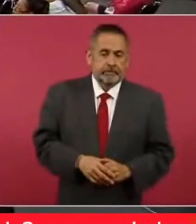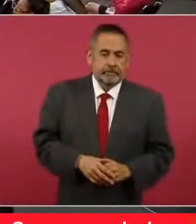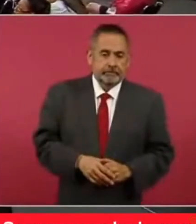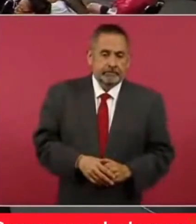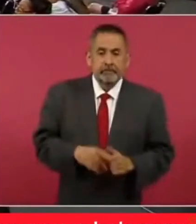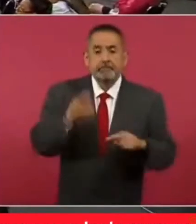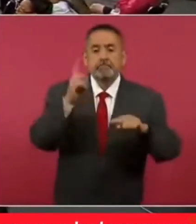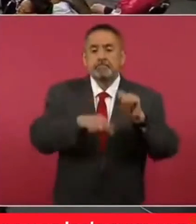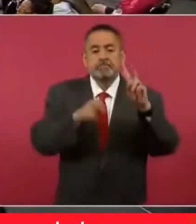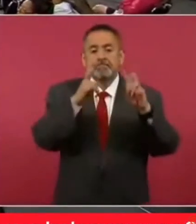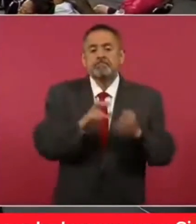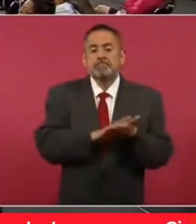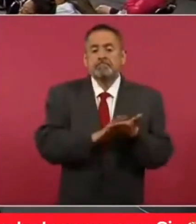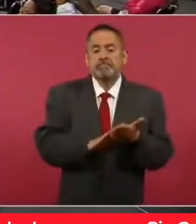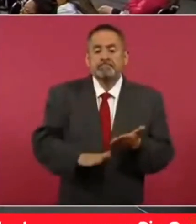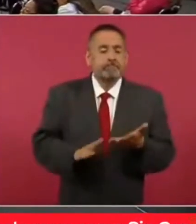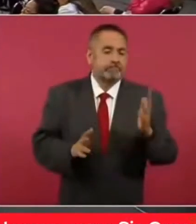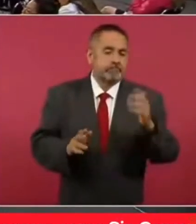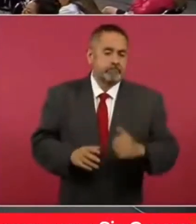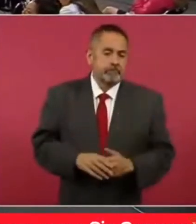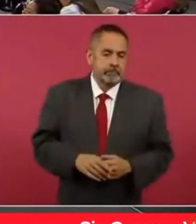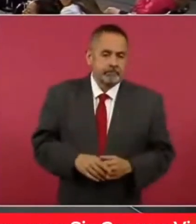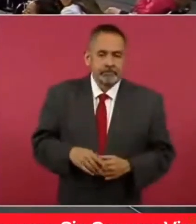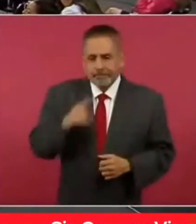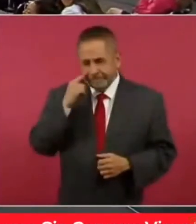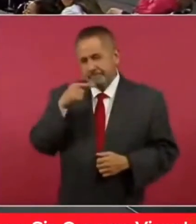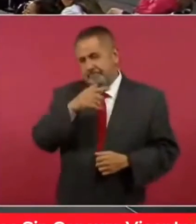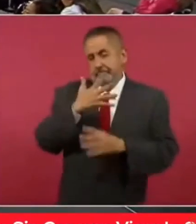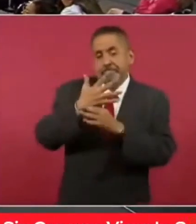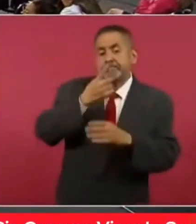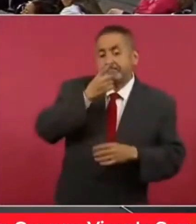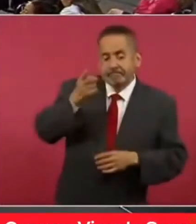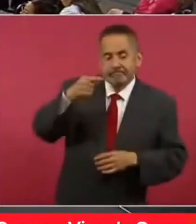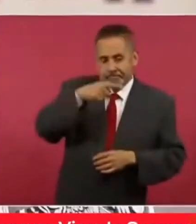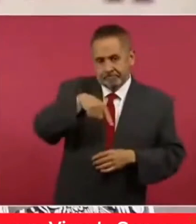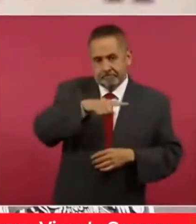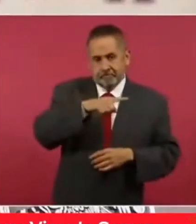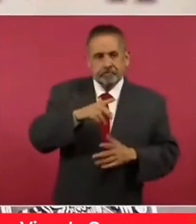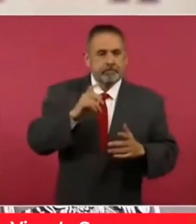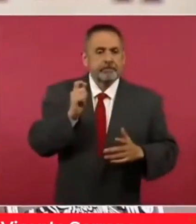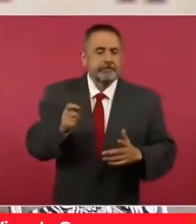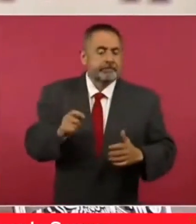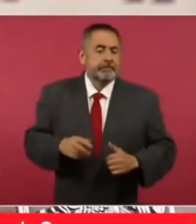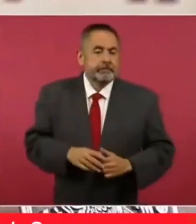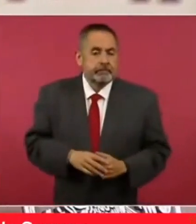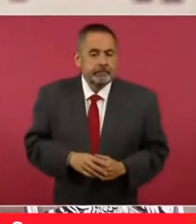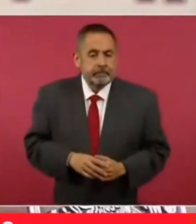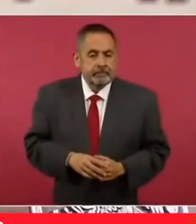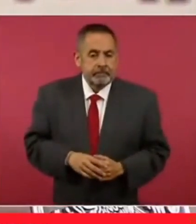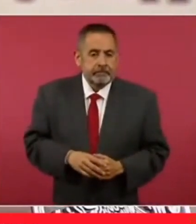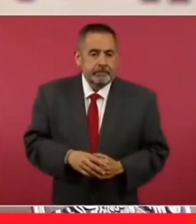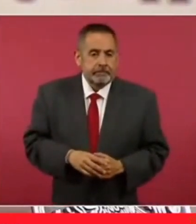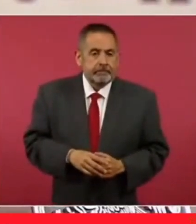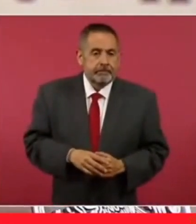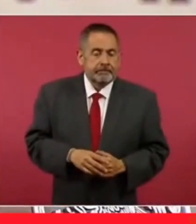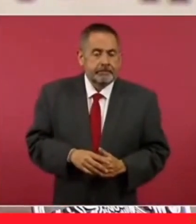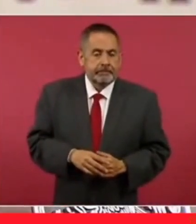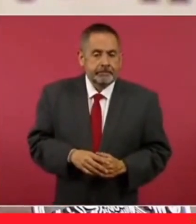lo bajó. Bueno, o sea, es que lo que ella dice es de que